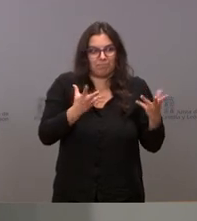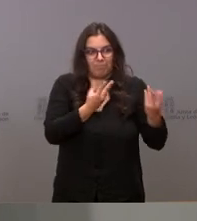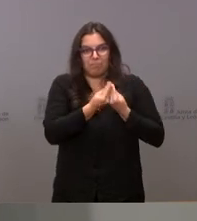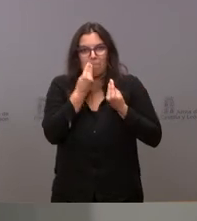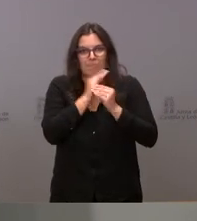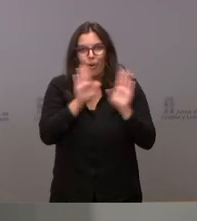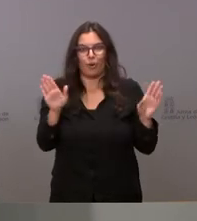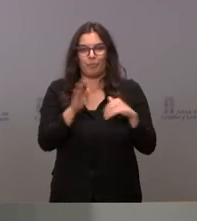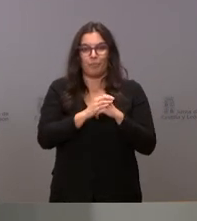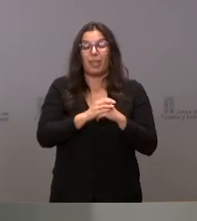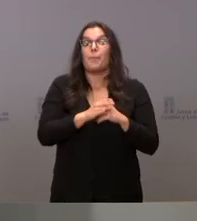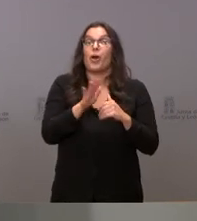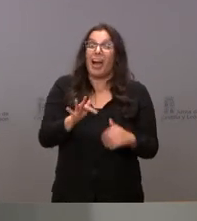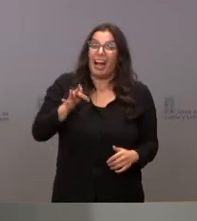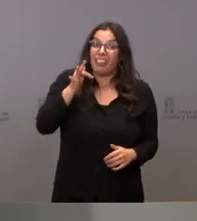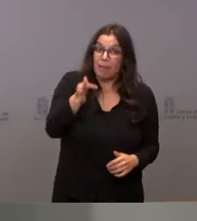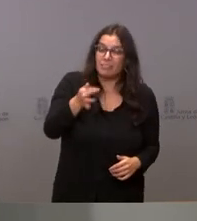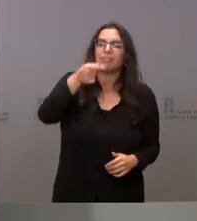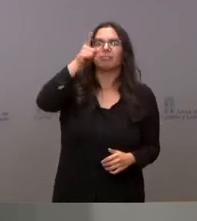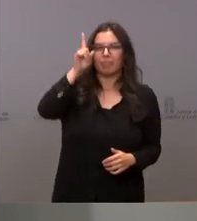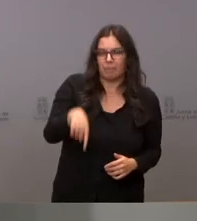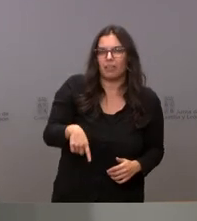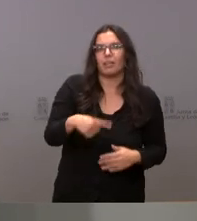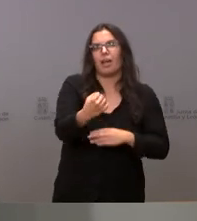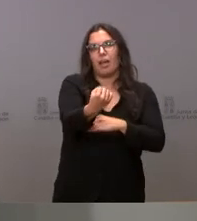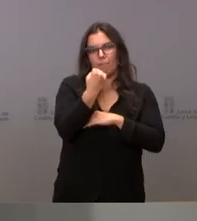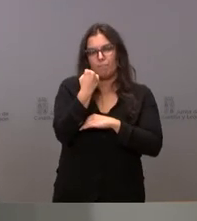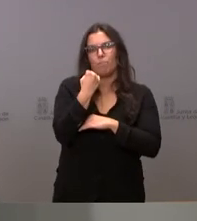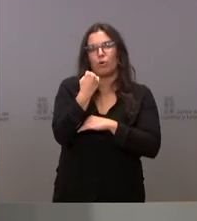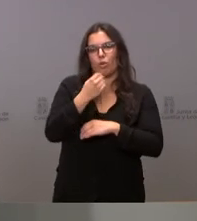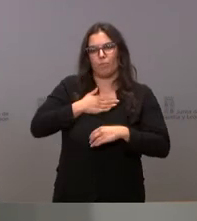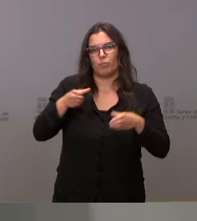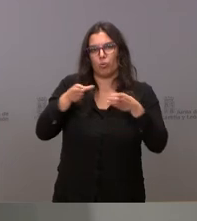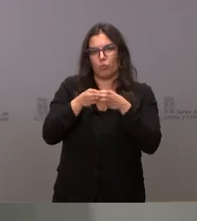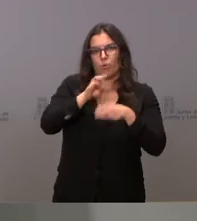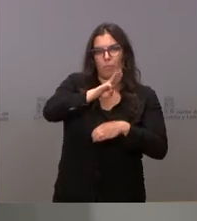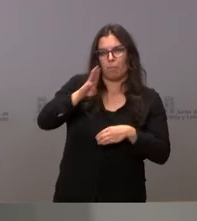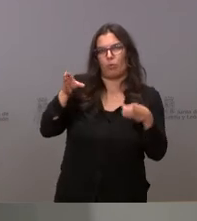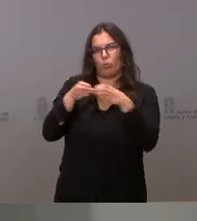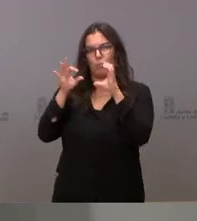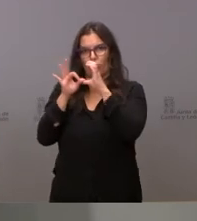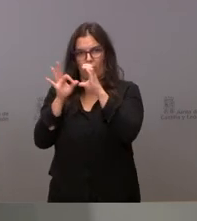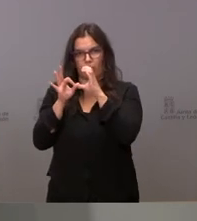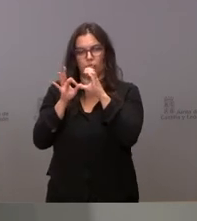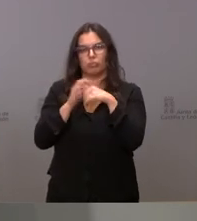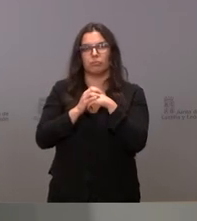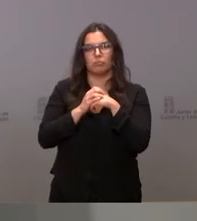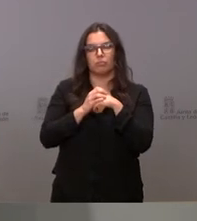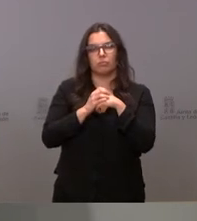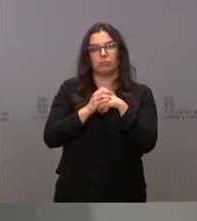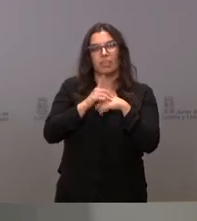fuera poco, insisto, tenemos el apoyo de los partidos que sustentan al Gobierno, manifestado